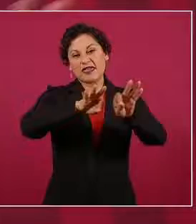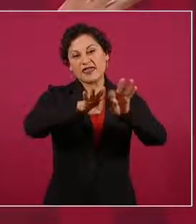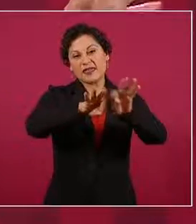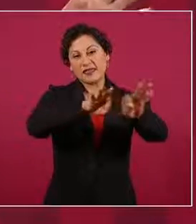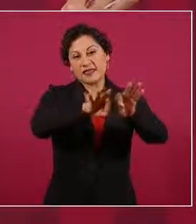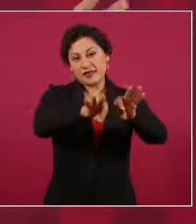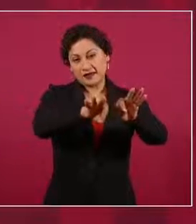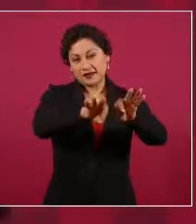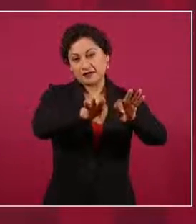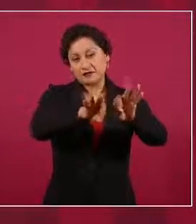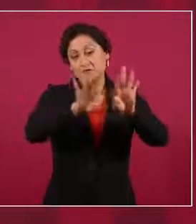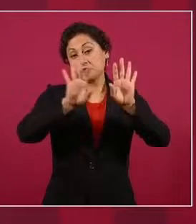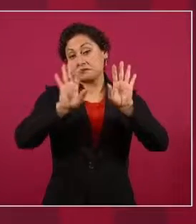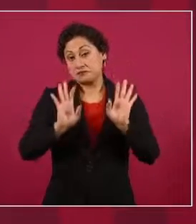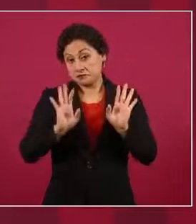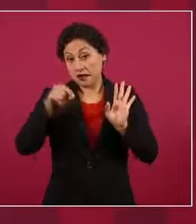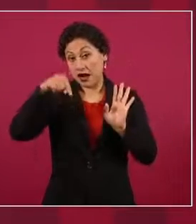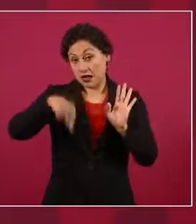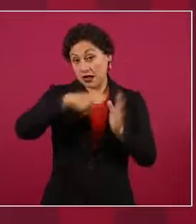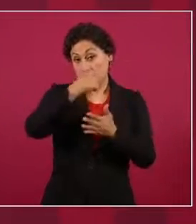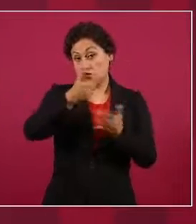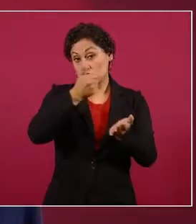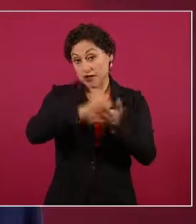cuando menos en la Ciudad de México,